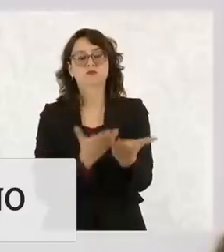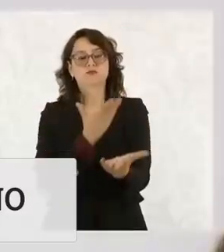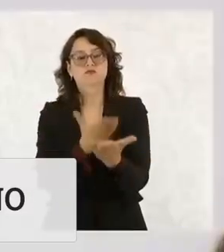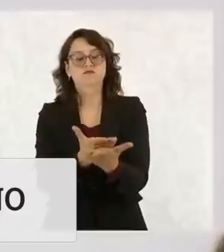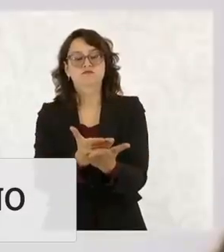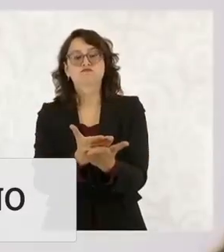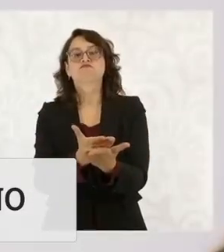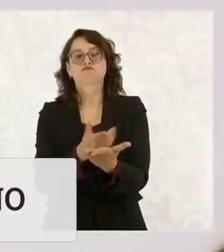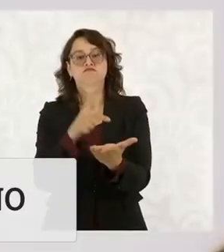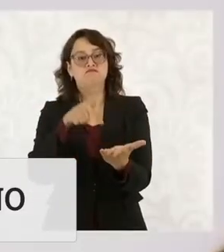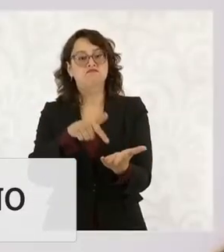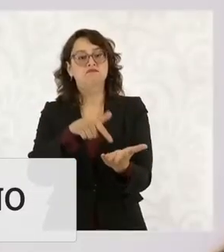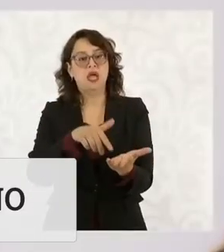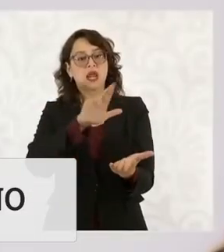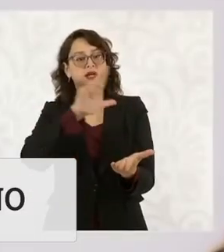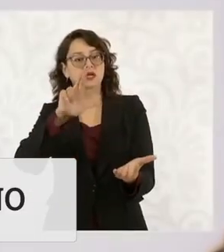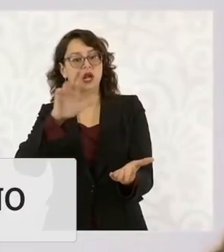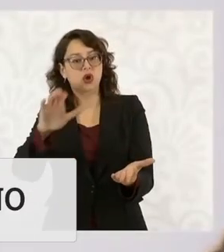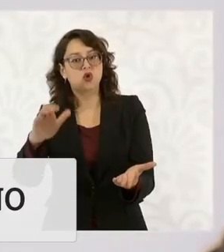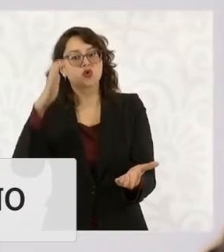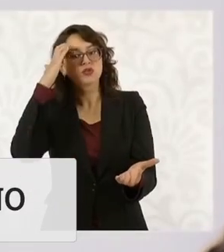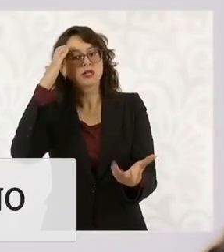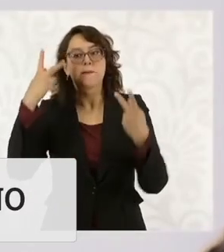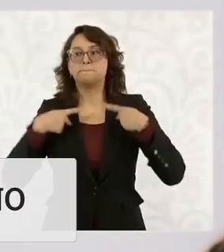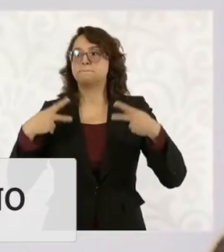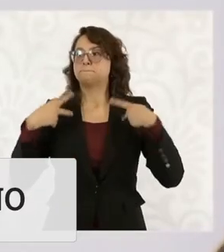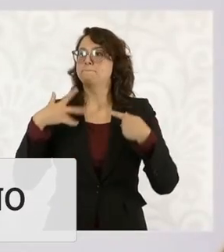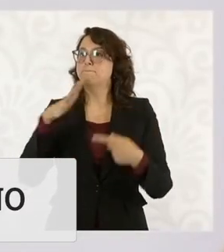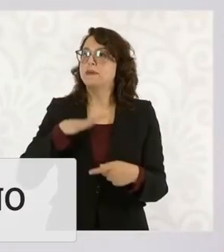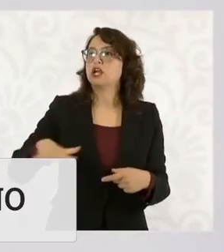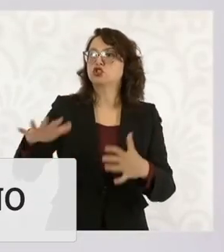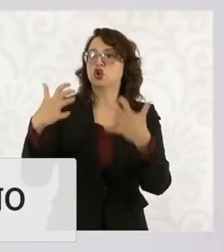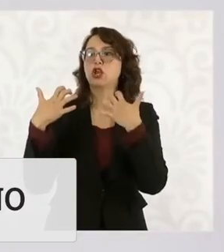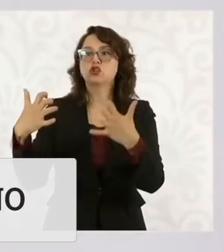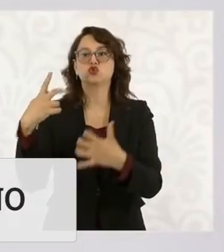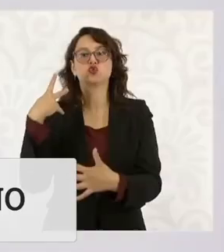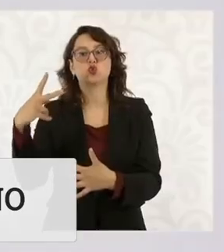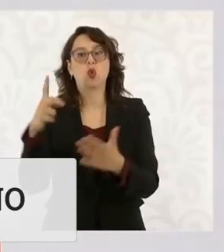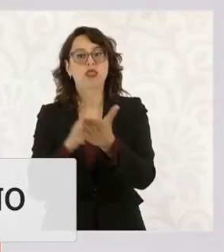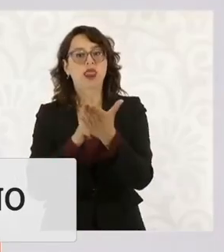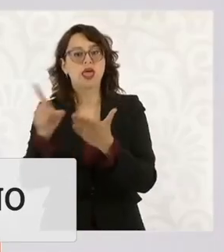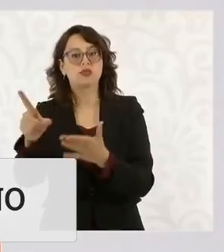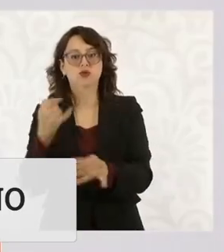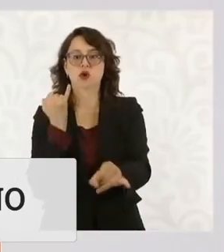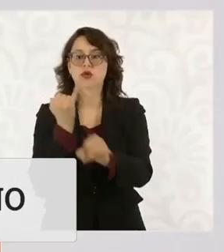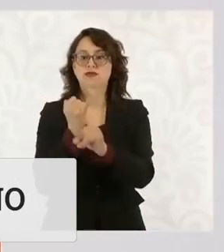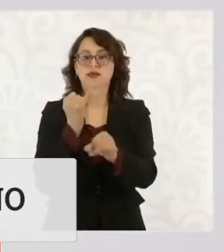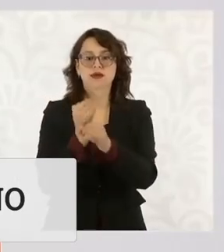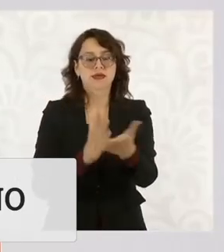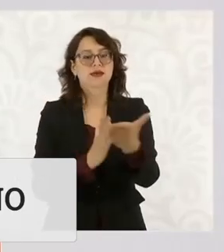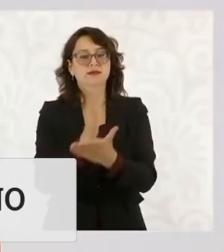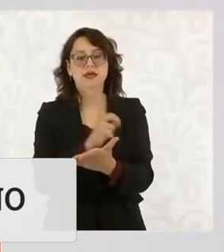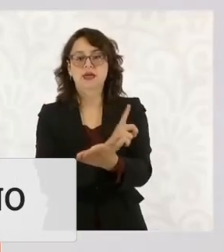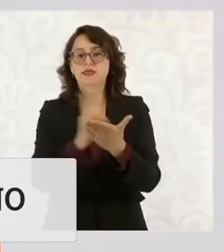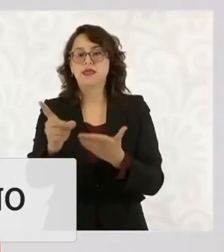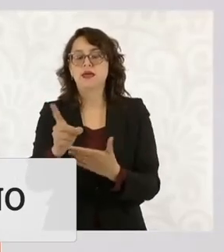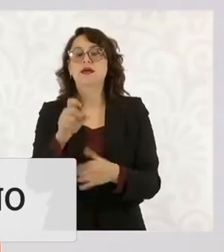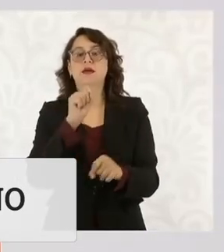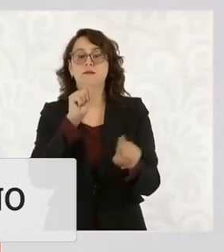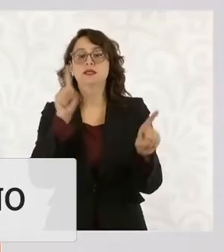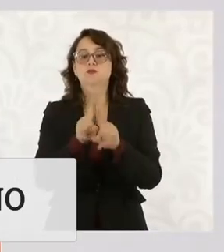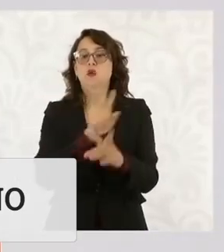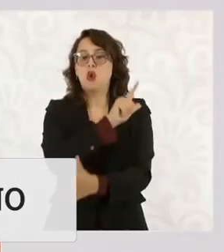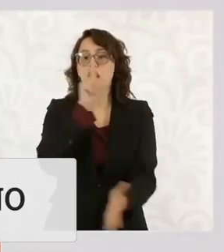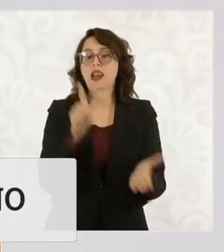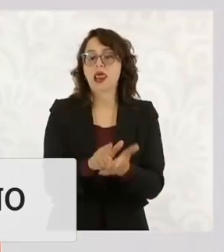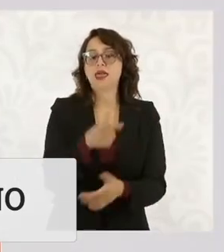otros logros reconoce el derecho de las audiencias y el acceso a Internet, la reforma a la ley del Infonavit que garantiza